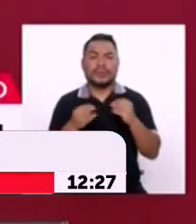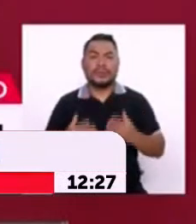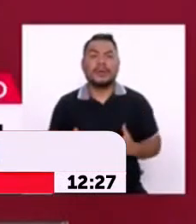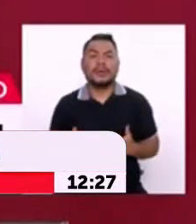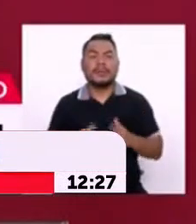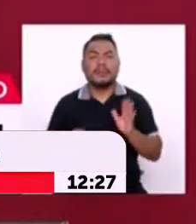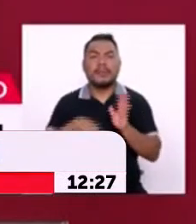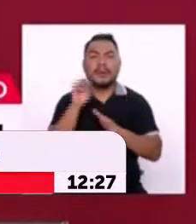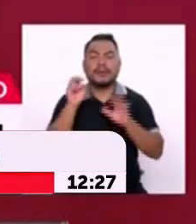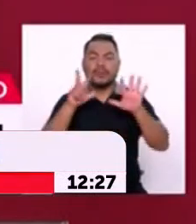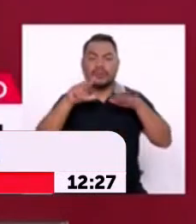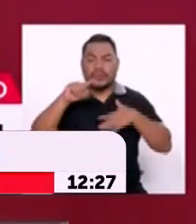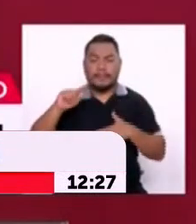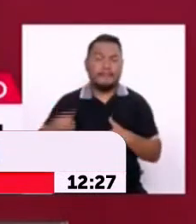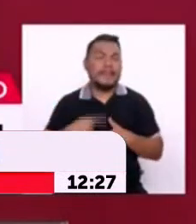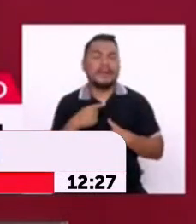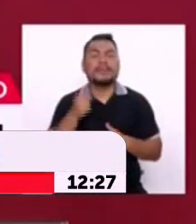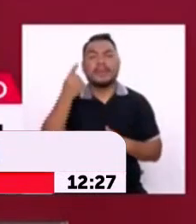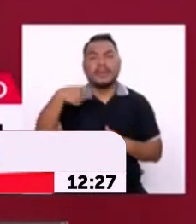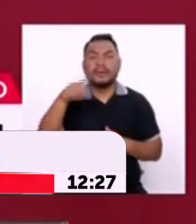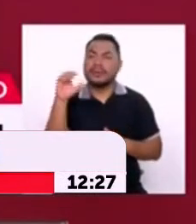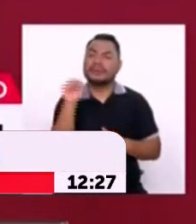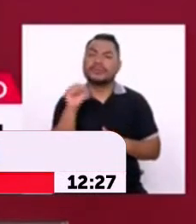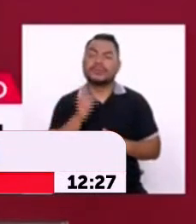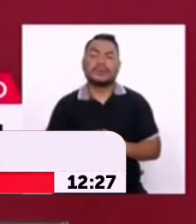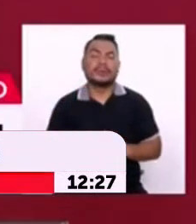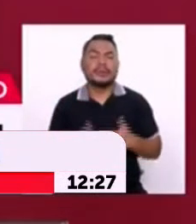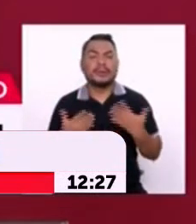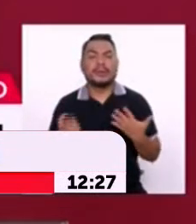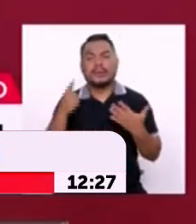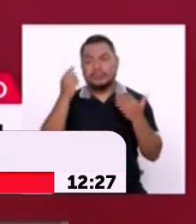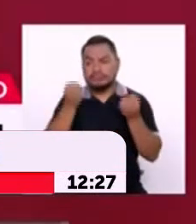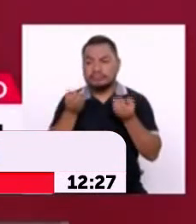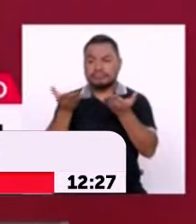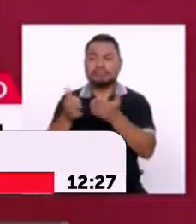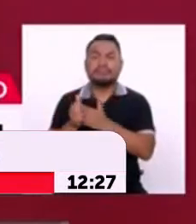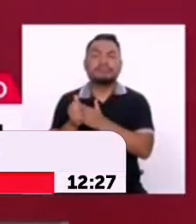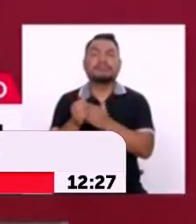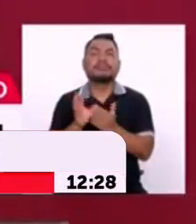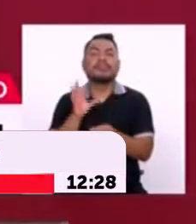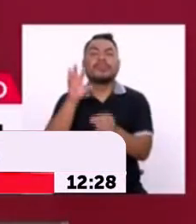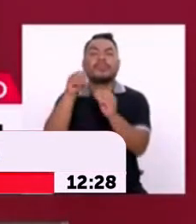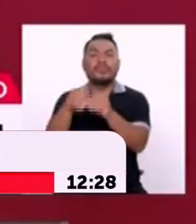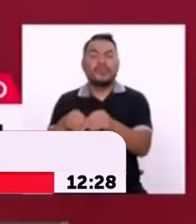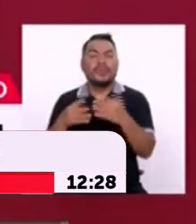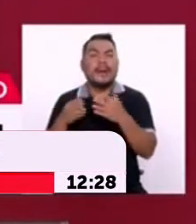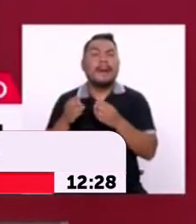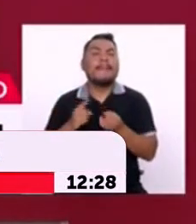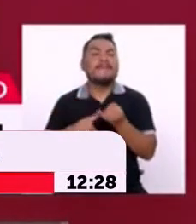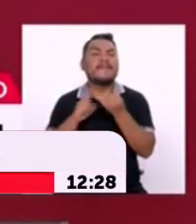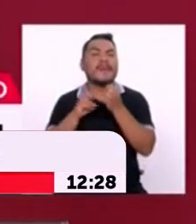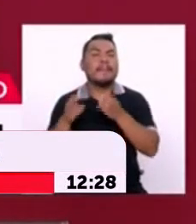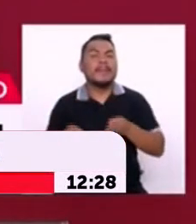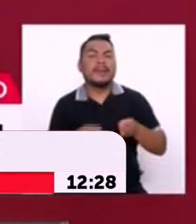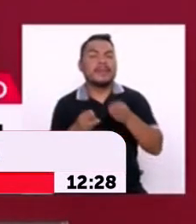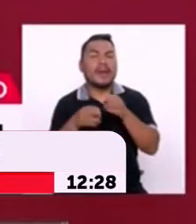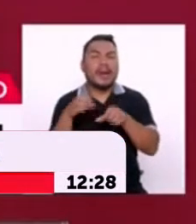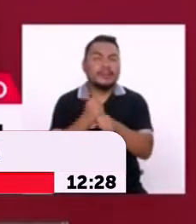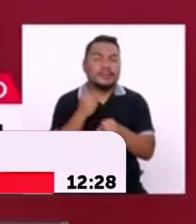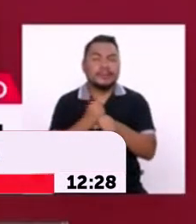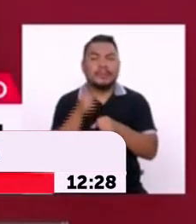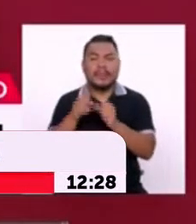historia, por más de 8 mil millones de soles, orientado a implementar medidas para